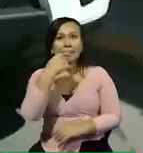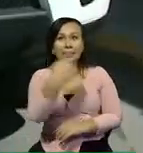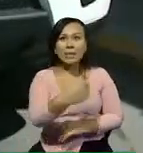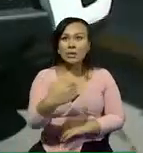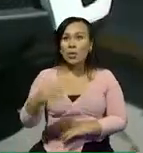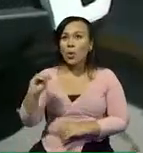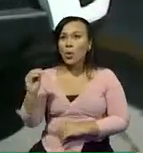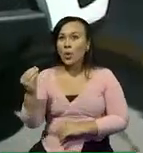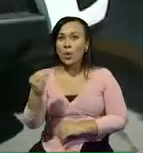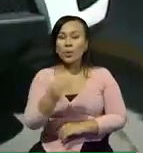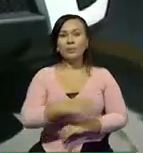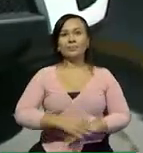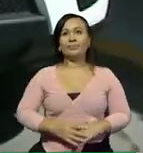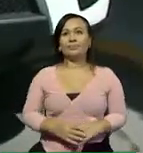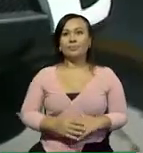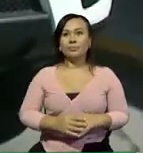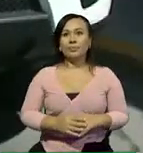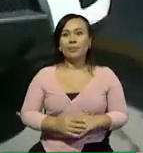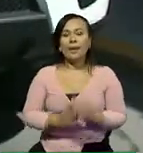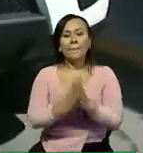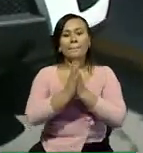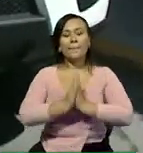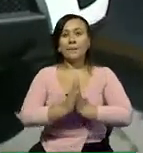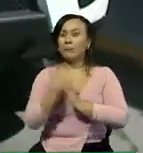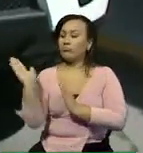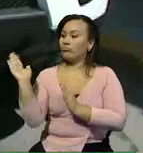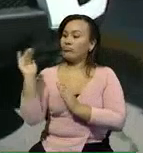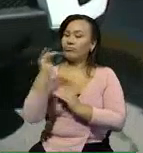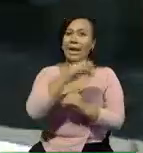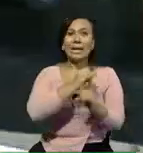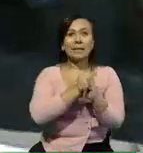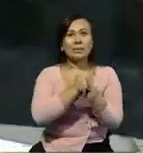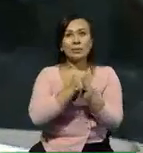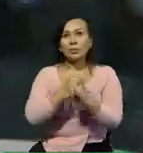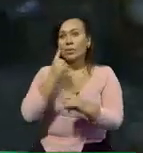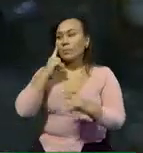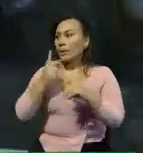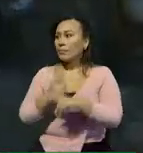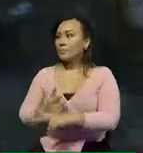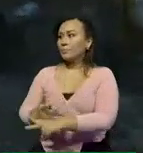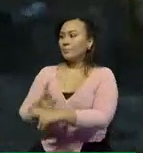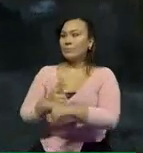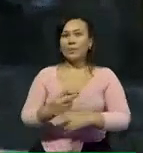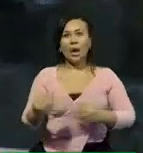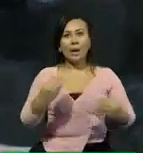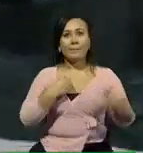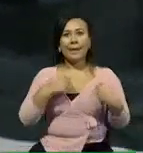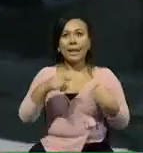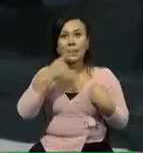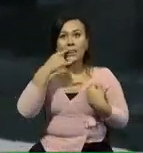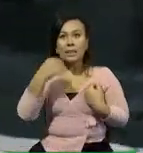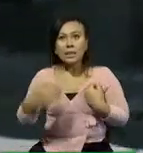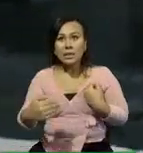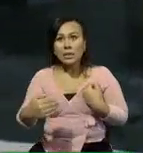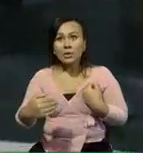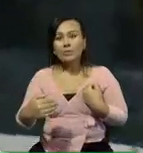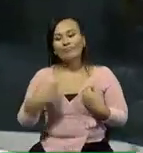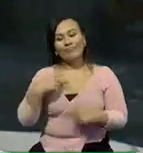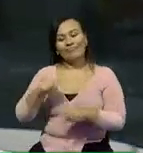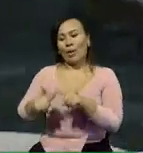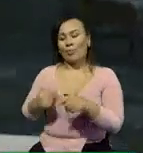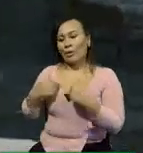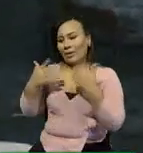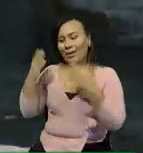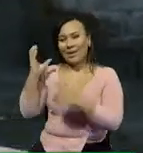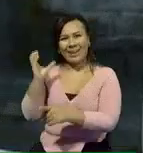adolescentes, DINAPEN, acudieron a la institución educativa para asistir en la emergencia. El pequeño es inimputable. Por sus